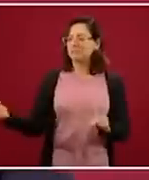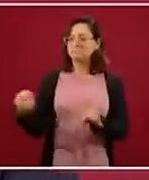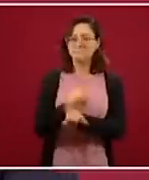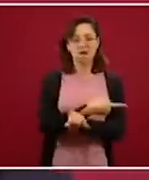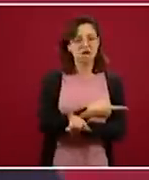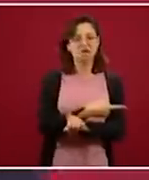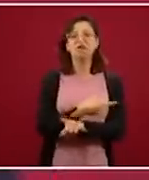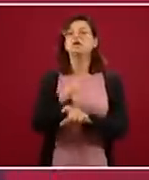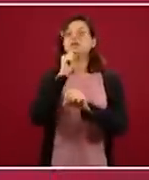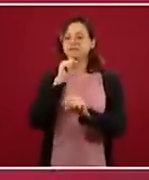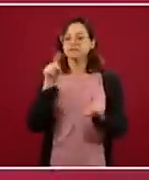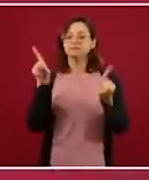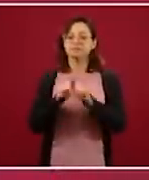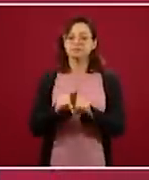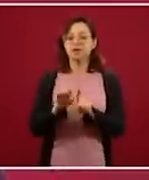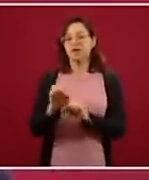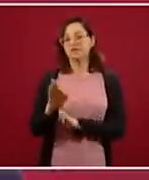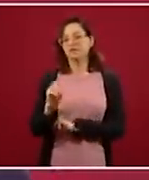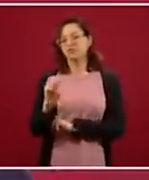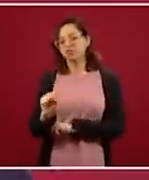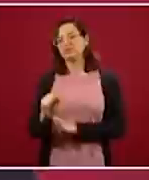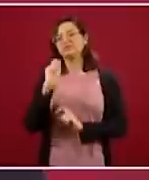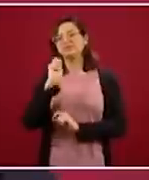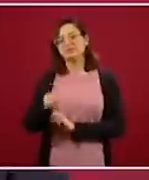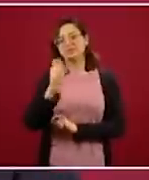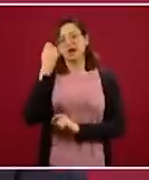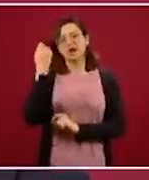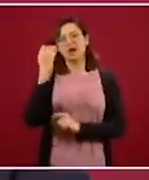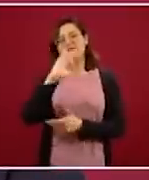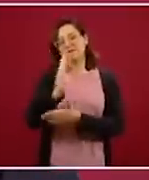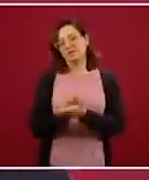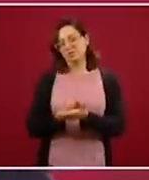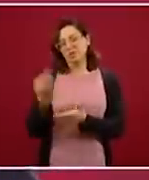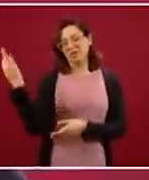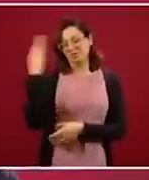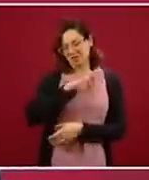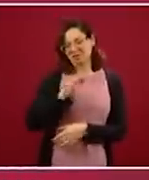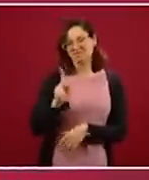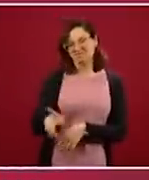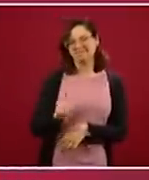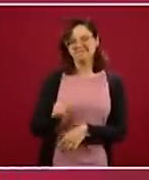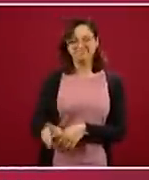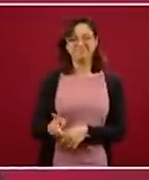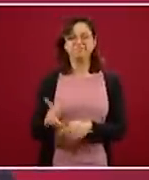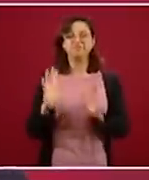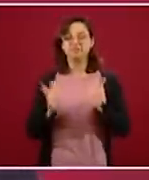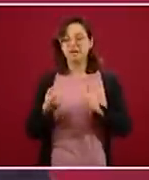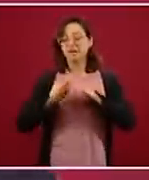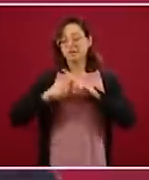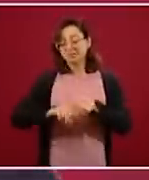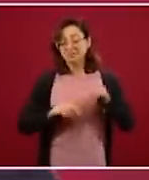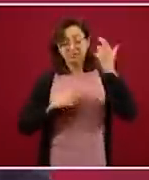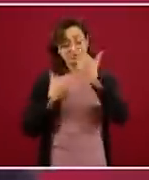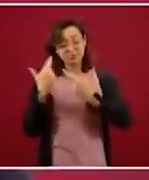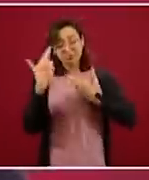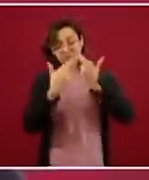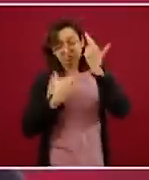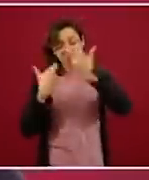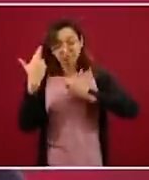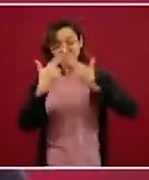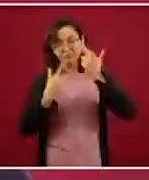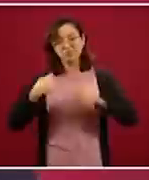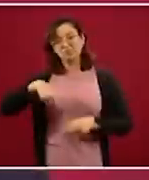fiscal o de EFOS, empresas que facturan operaciones simuladas. Estamos haciendo la revisión de los primeros casos porque nos